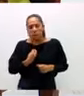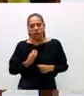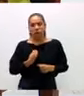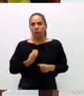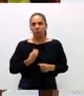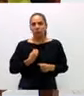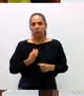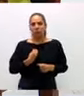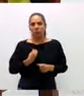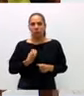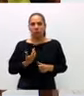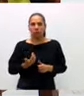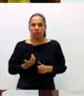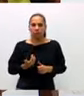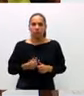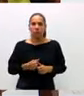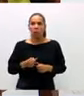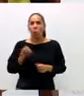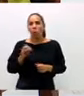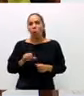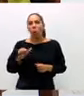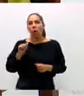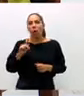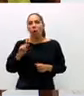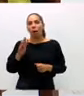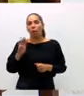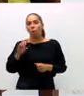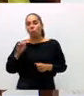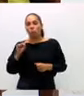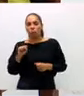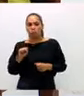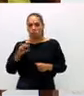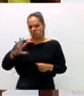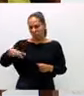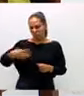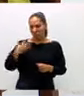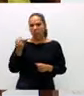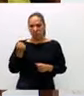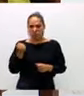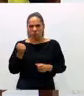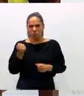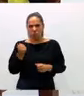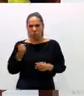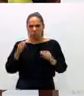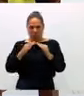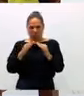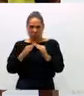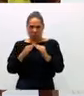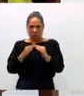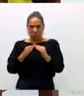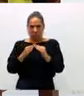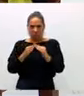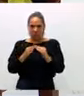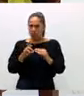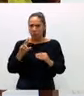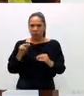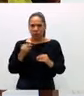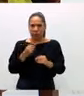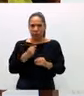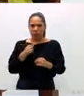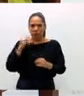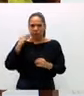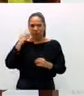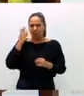duelo o por una situación de abuso en casa, y para no llorar, para no romperse delante de los